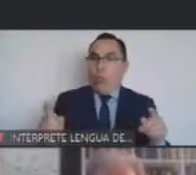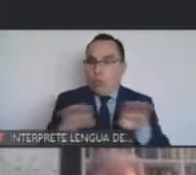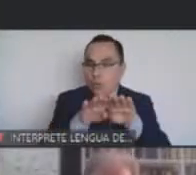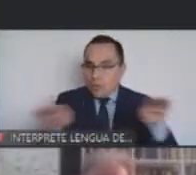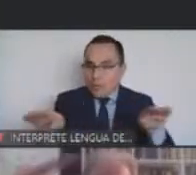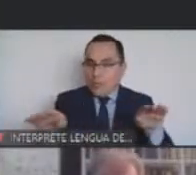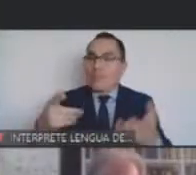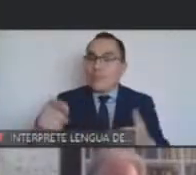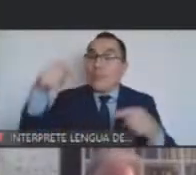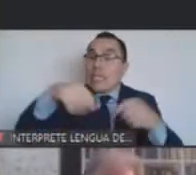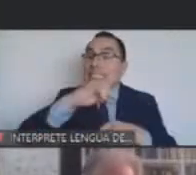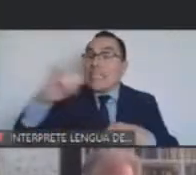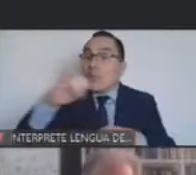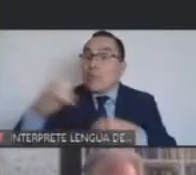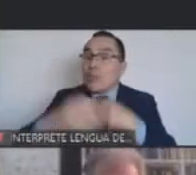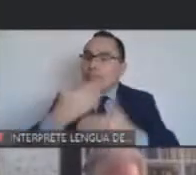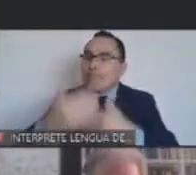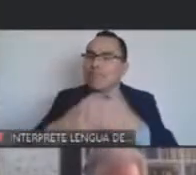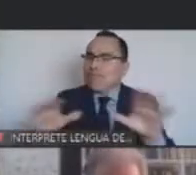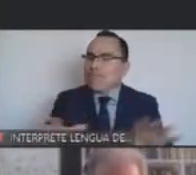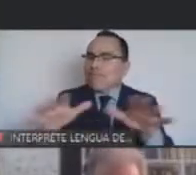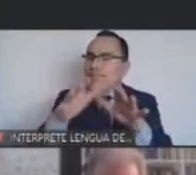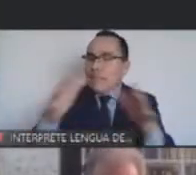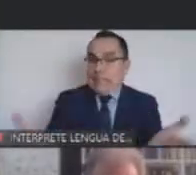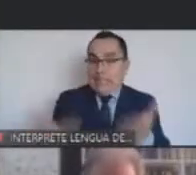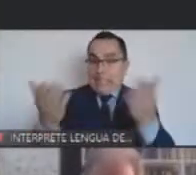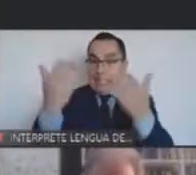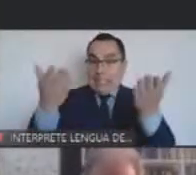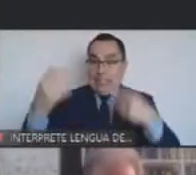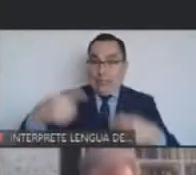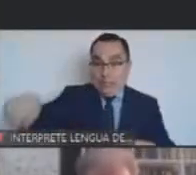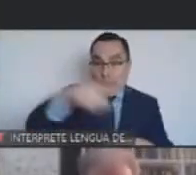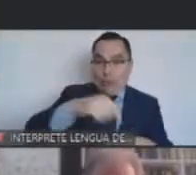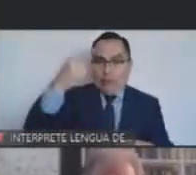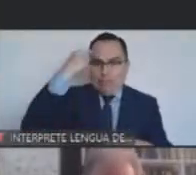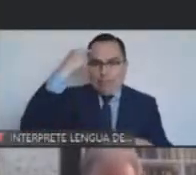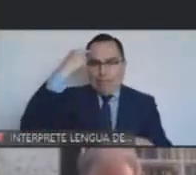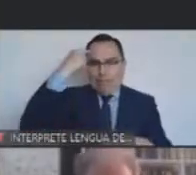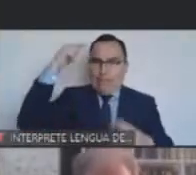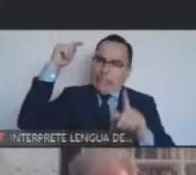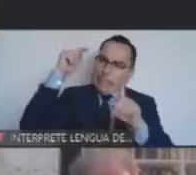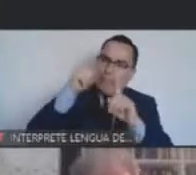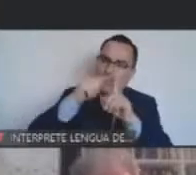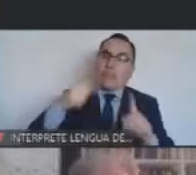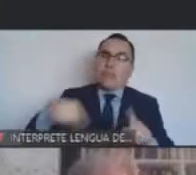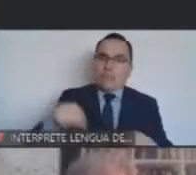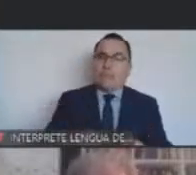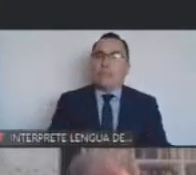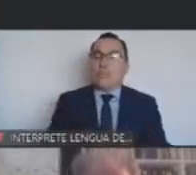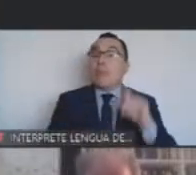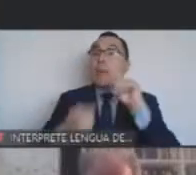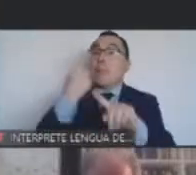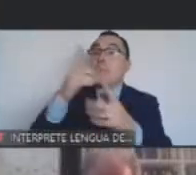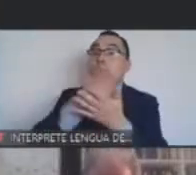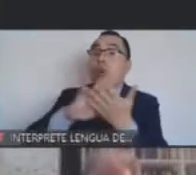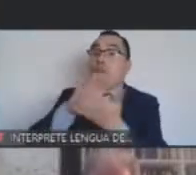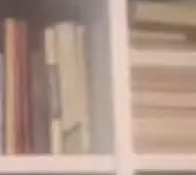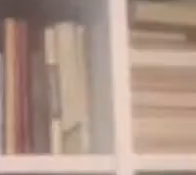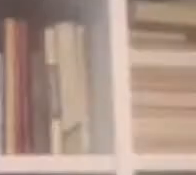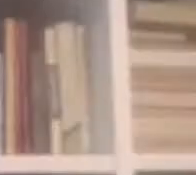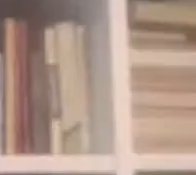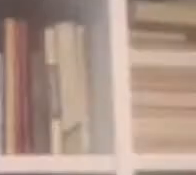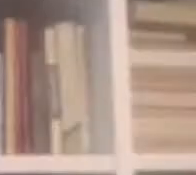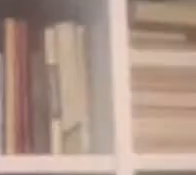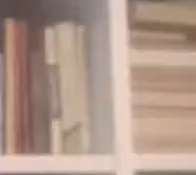pero motivar que esto realmente es importante, que es clave y que está en todo tipo de temas. El primer ejemplo va a tener que ver con la